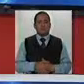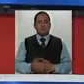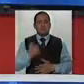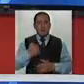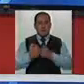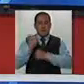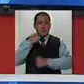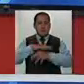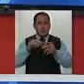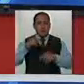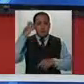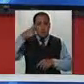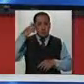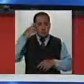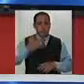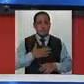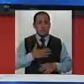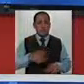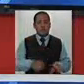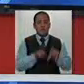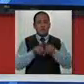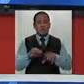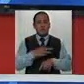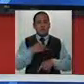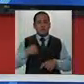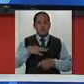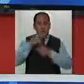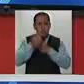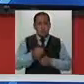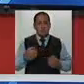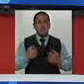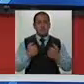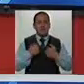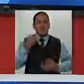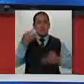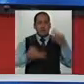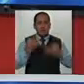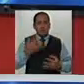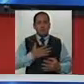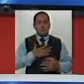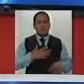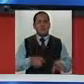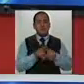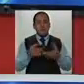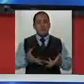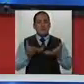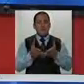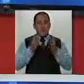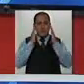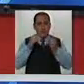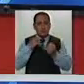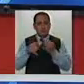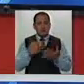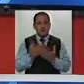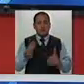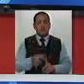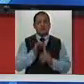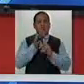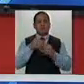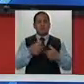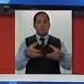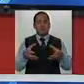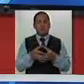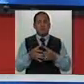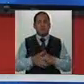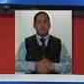Para fortalecer las políticas agrícolas, el Ministerio de Agricultura contará con un presupuesto adicional que permitirá atender aspectos prioritarios de